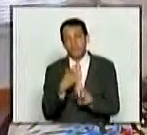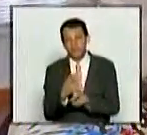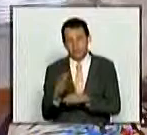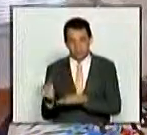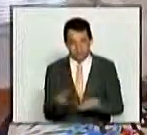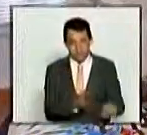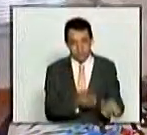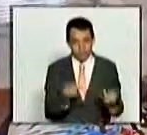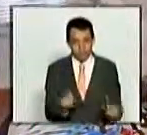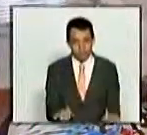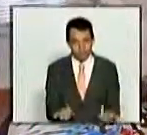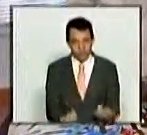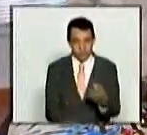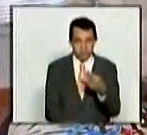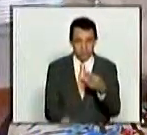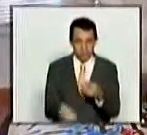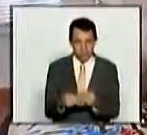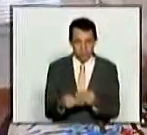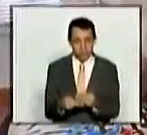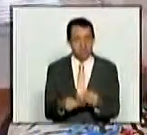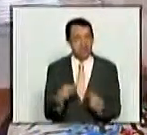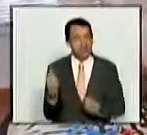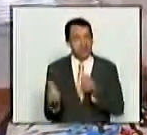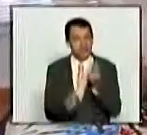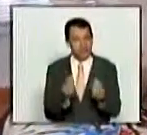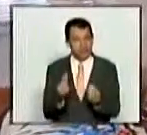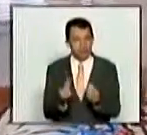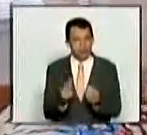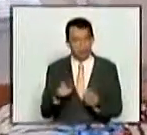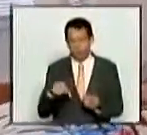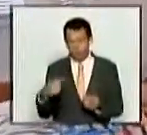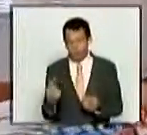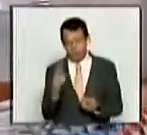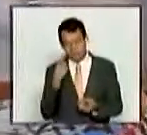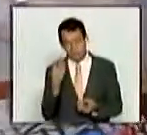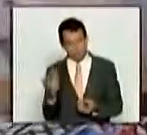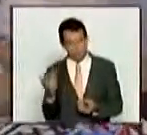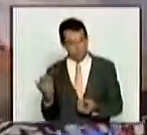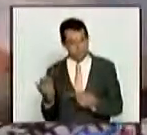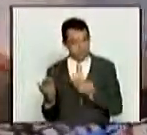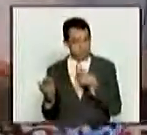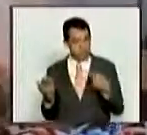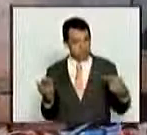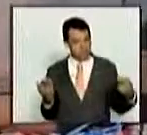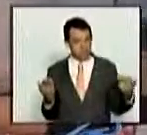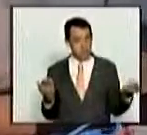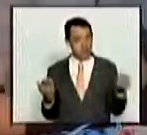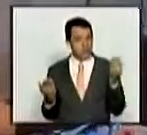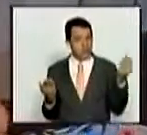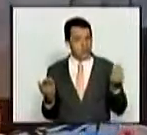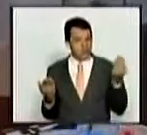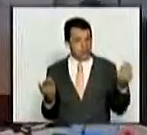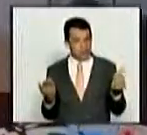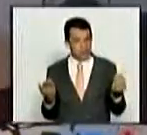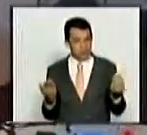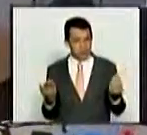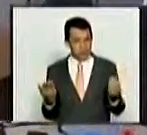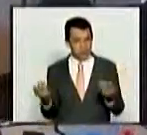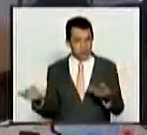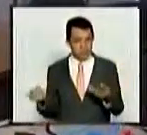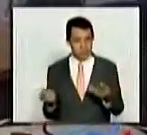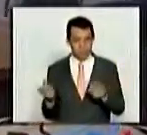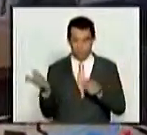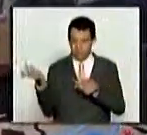En este momento vamos a proceder con el ajuste lumbodorsal. Entonces lo que yo voy a hacer es ubicar vértebras